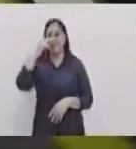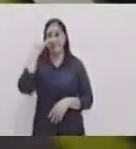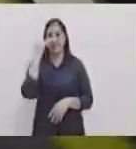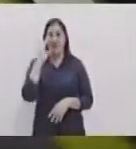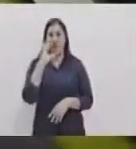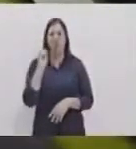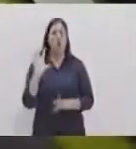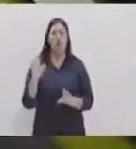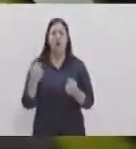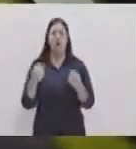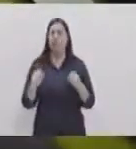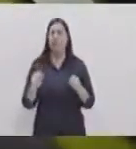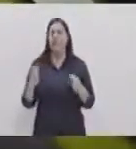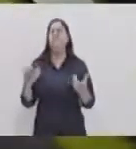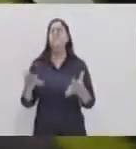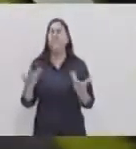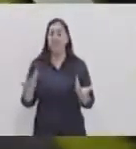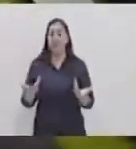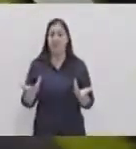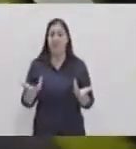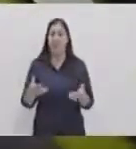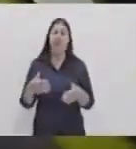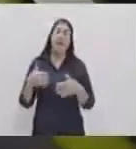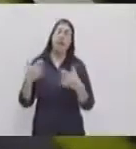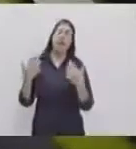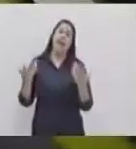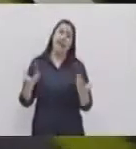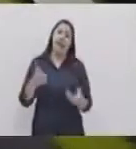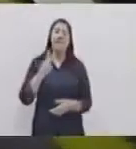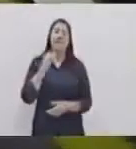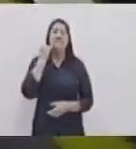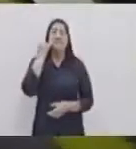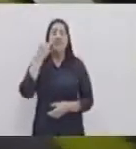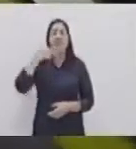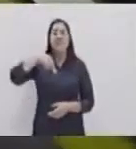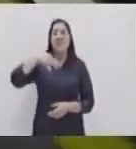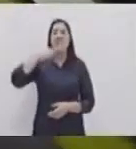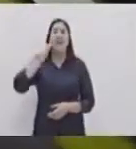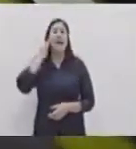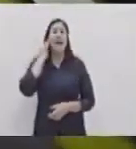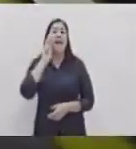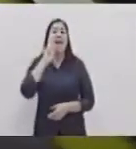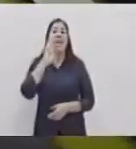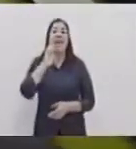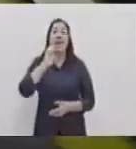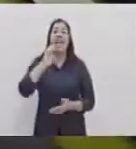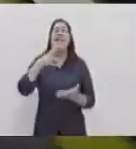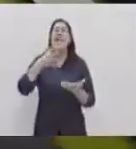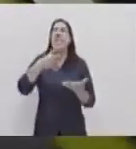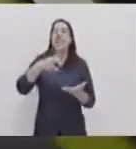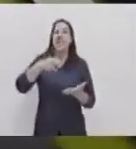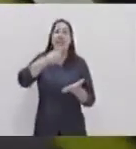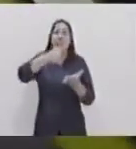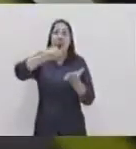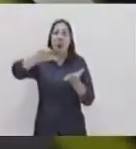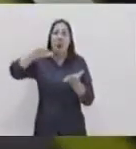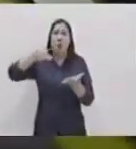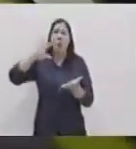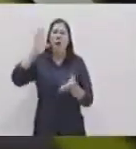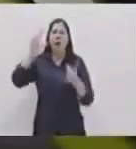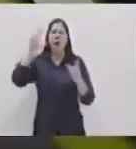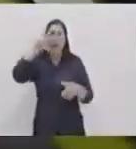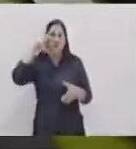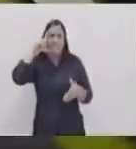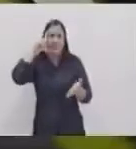¿Y qué hace o qué es el ácido acético? No es más que el vinagre. ¿En serio? Así